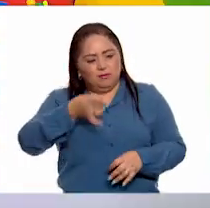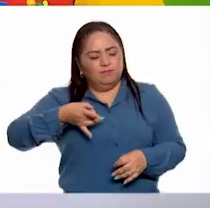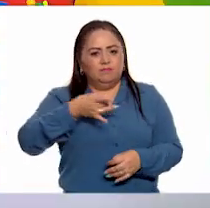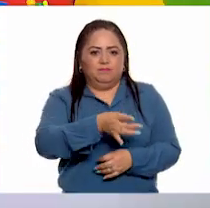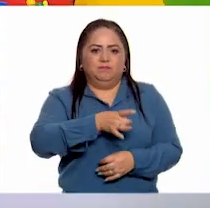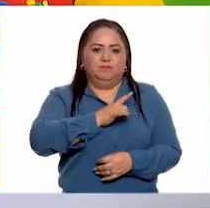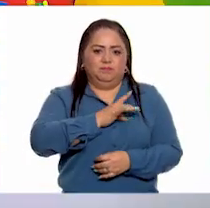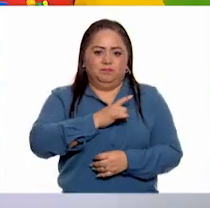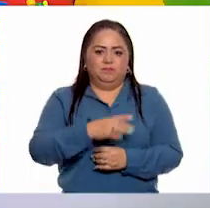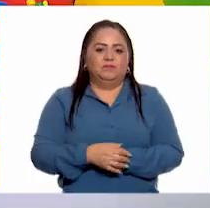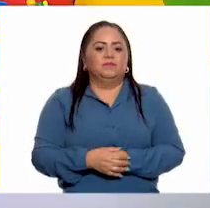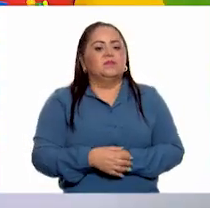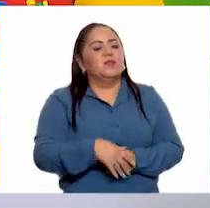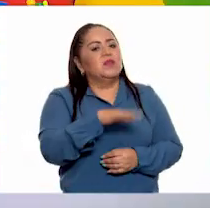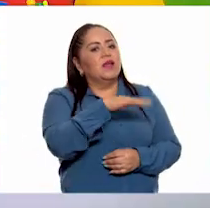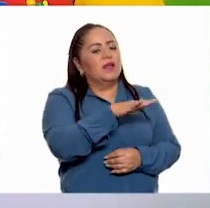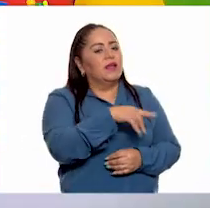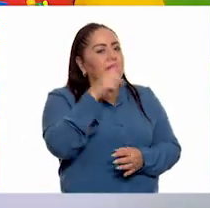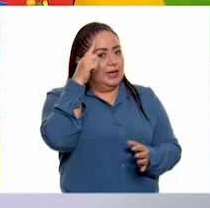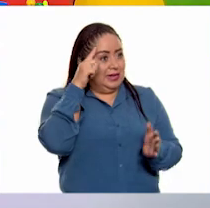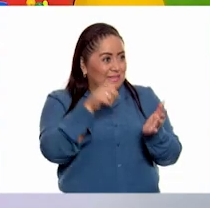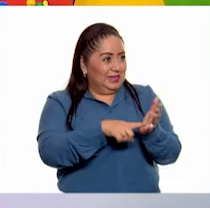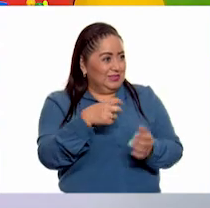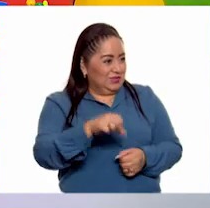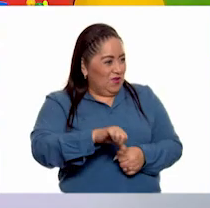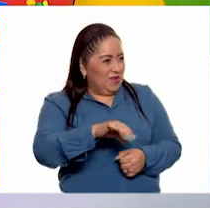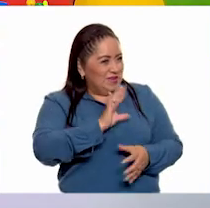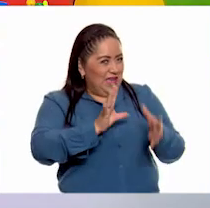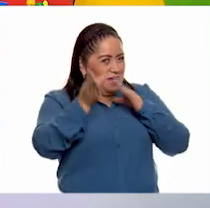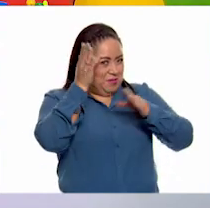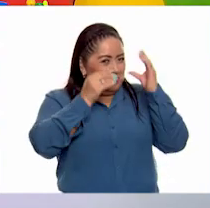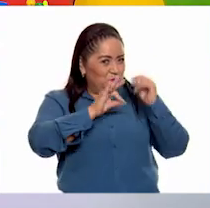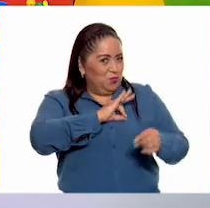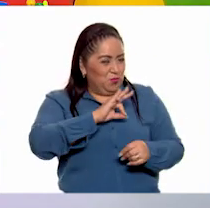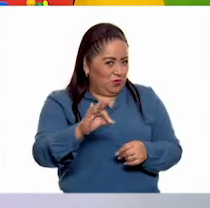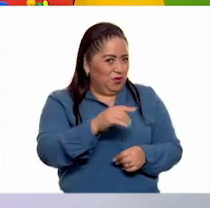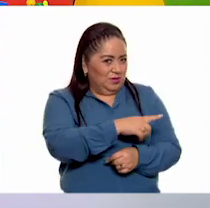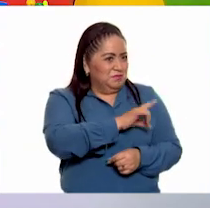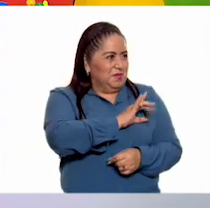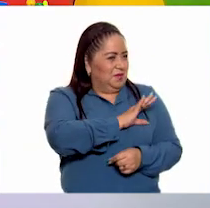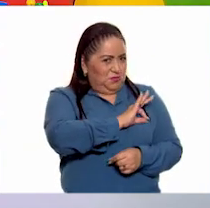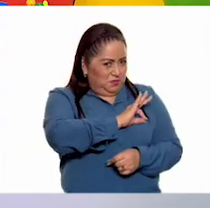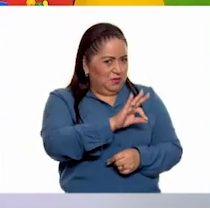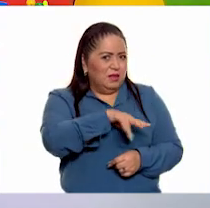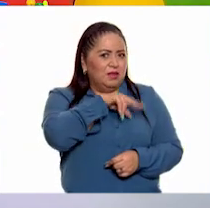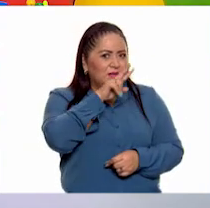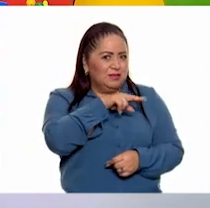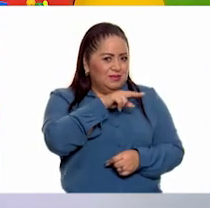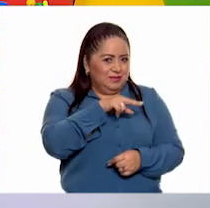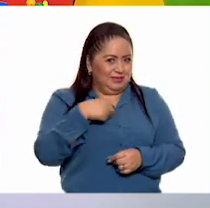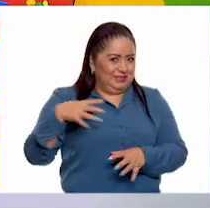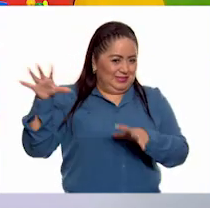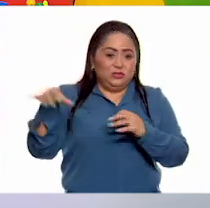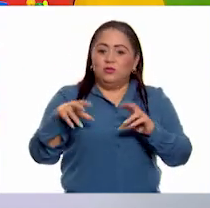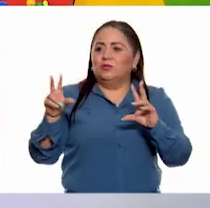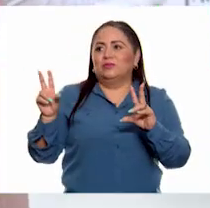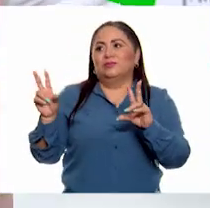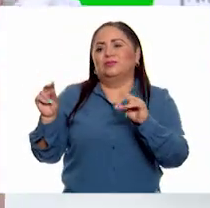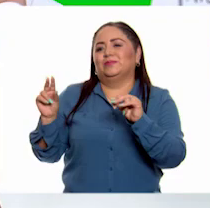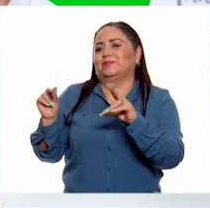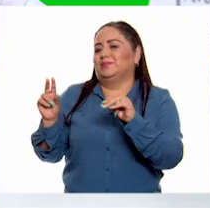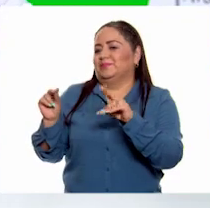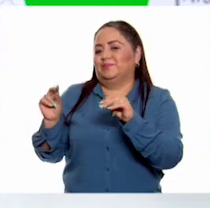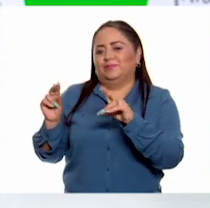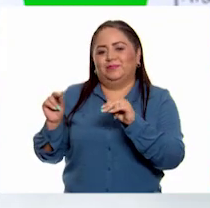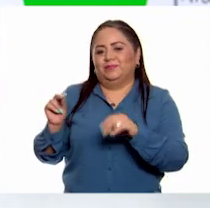miedos. Ana, ¿crees que con esto que hemos aprendido podrás enfrentar tu miedo a las víboras? ¡Voy por no, ella! No,